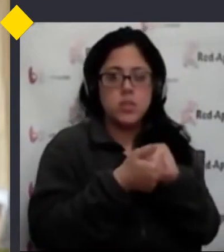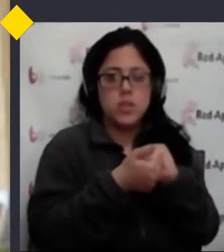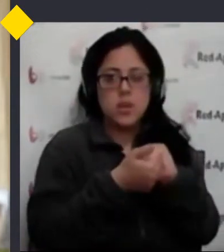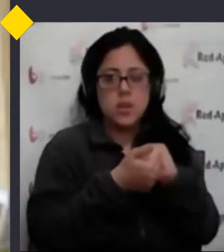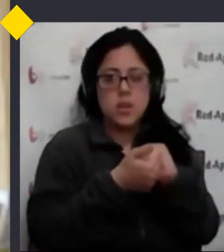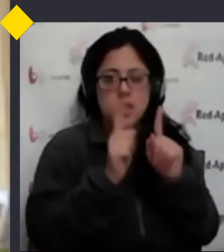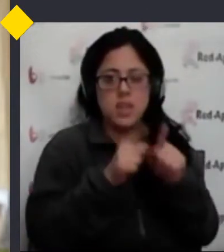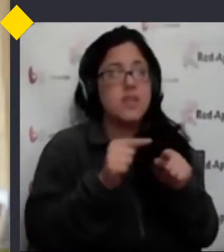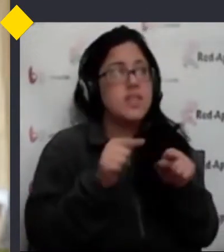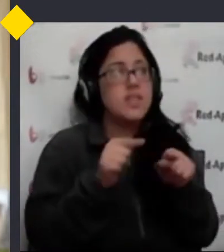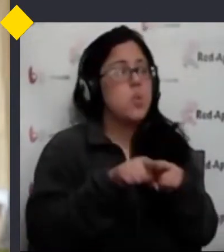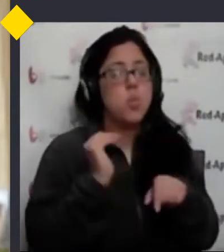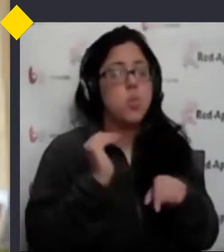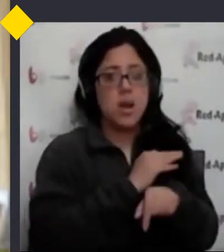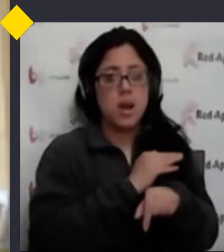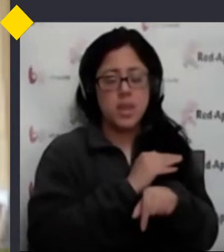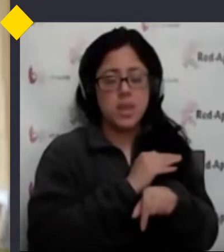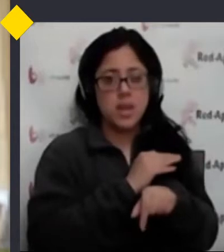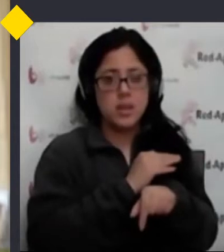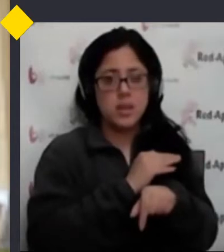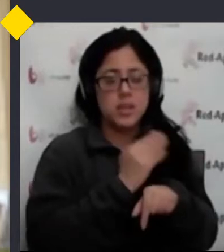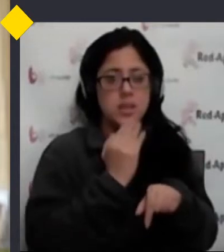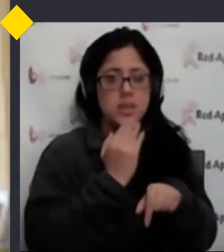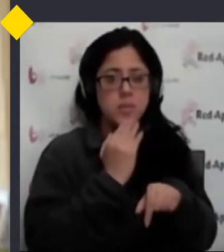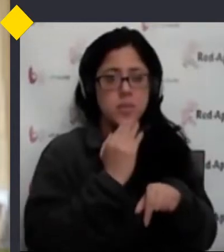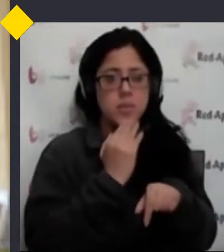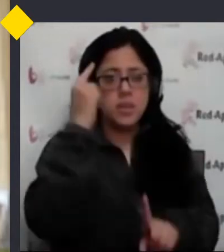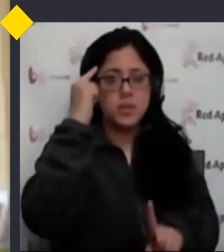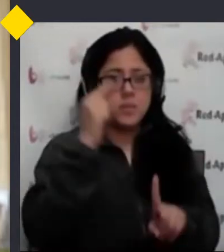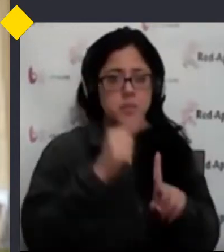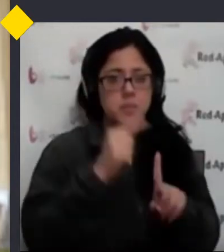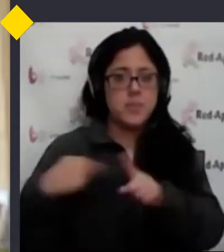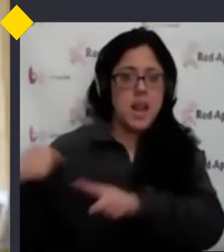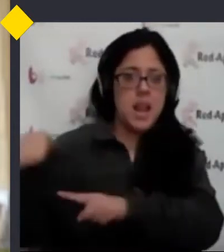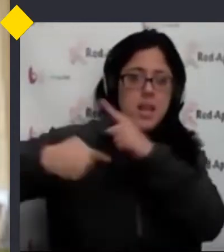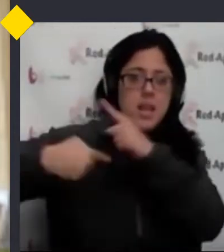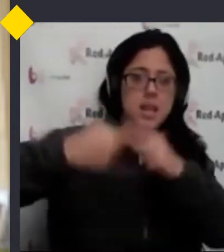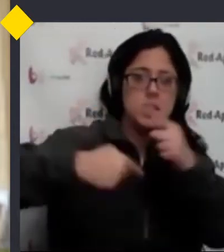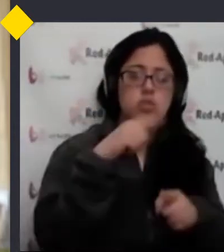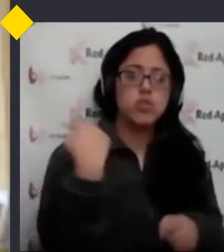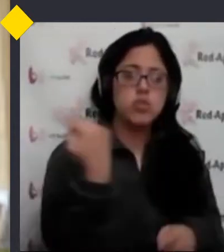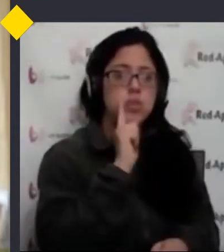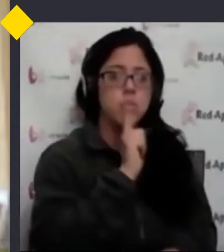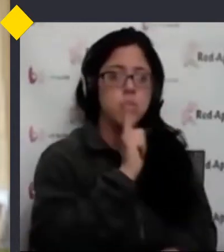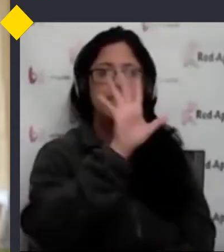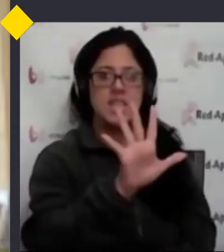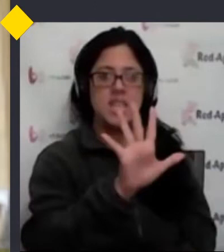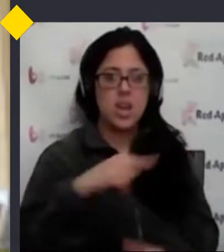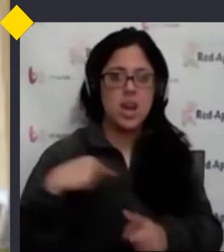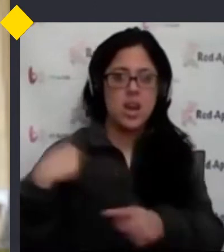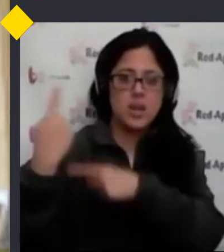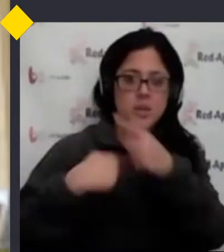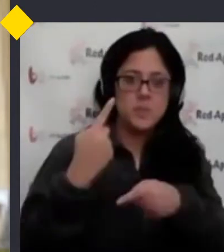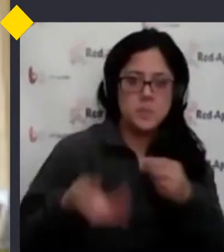rápida. Y al mismo tiempo desde la perspectiva generacional, nosotros tenemos 5 generaciones conviviendo al interior de la empresa,